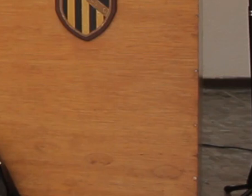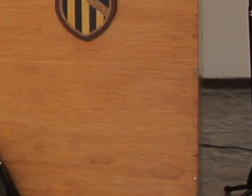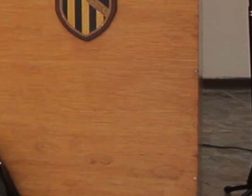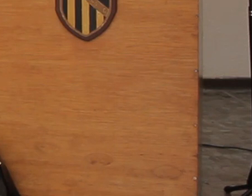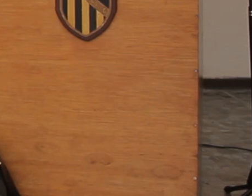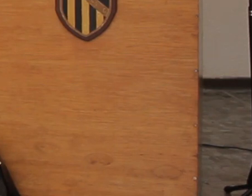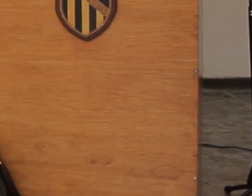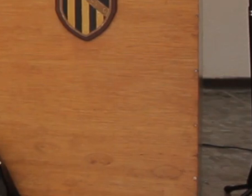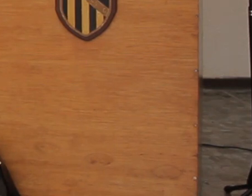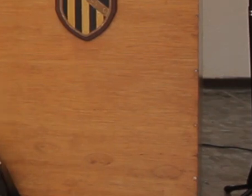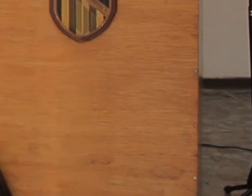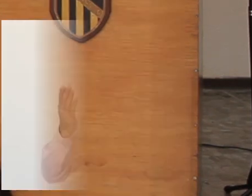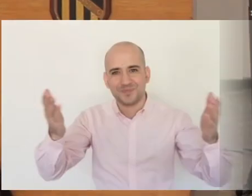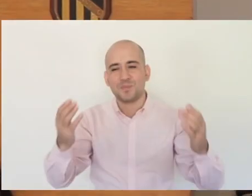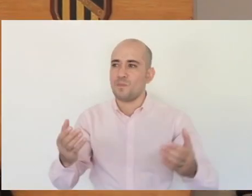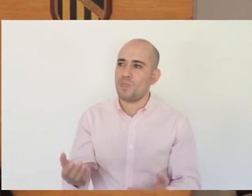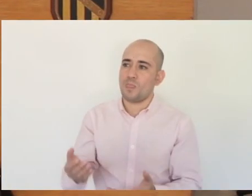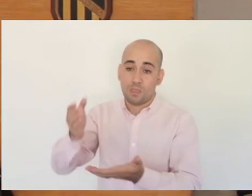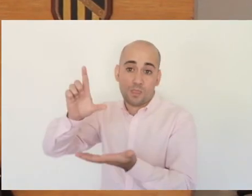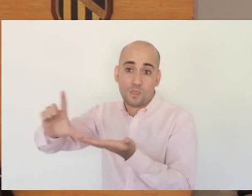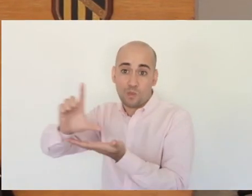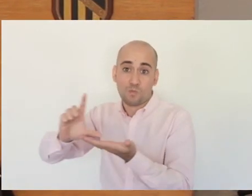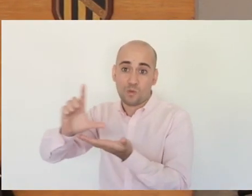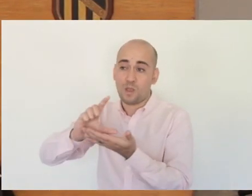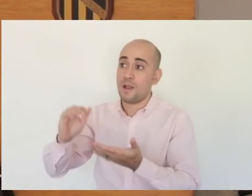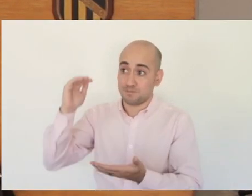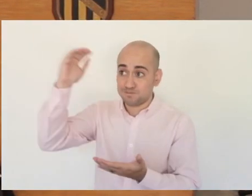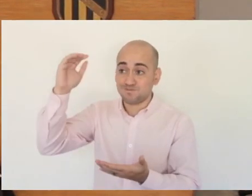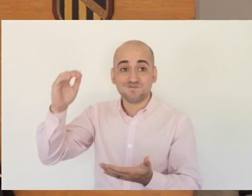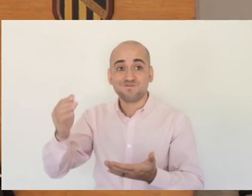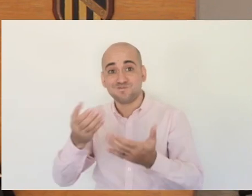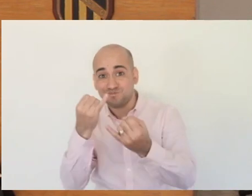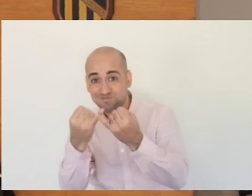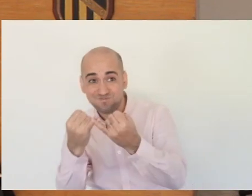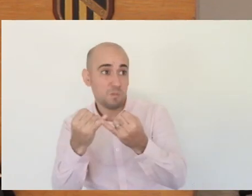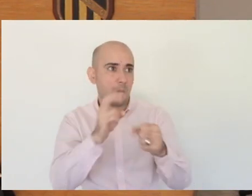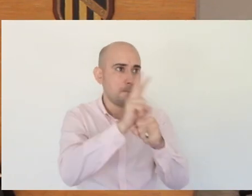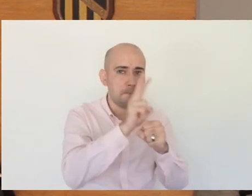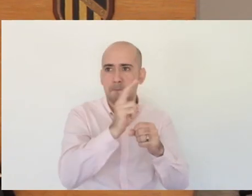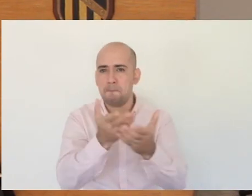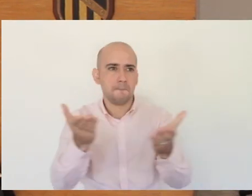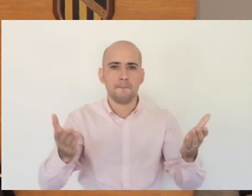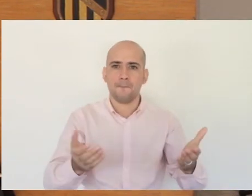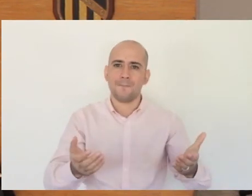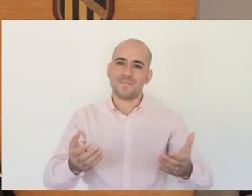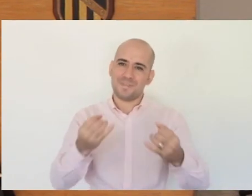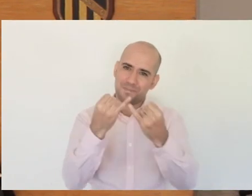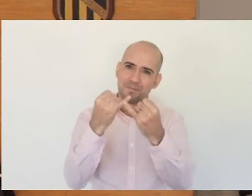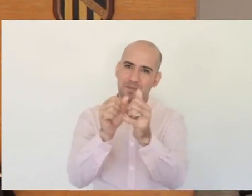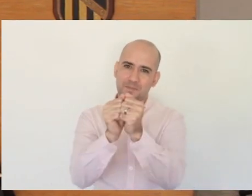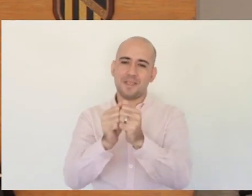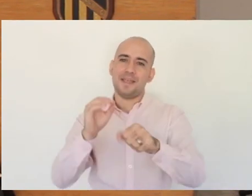segundo ciclo. Todas, autoridades, profesores, apoderados, especialmente ustedes, queridos compañeros y compañeras.